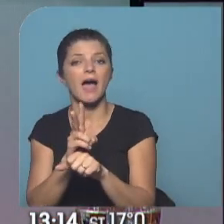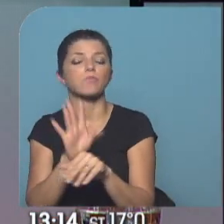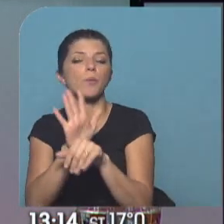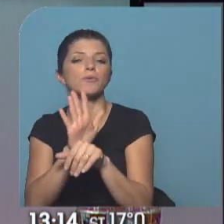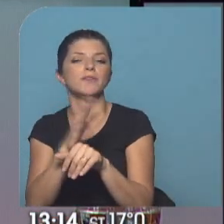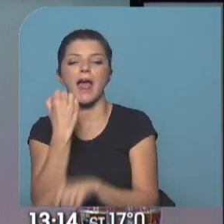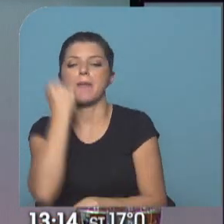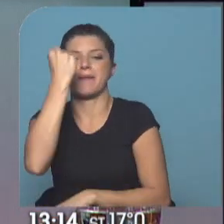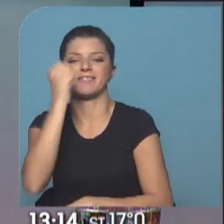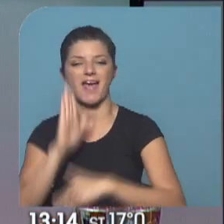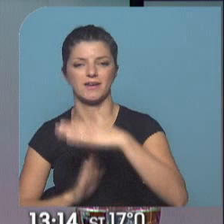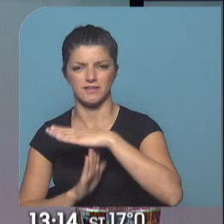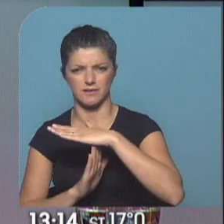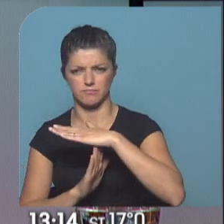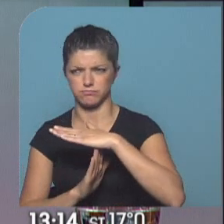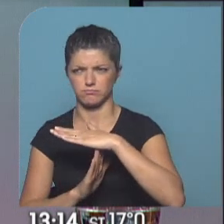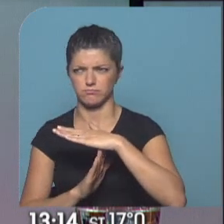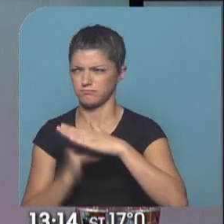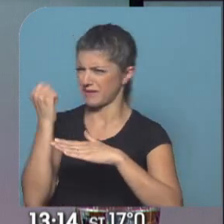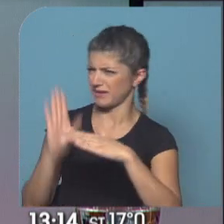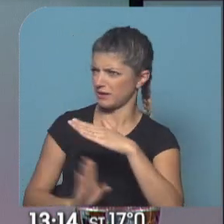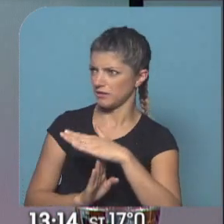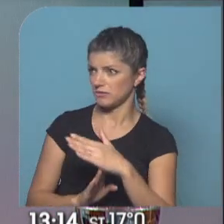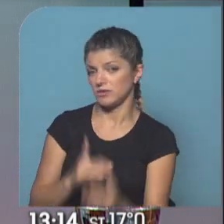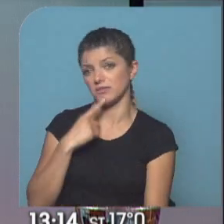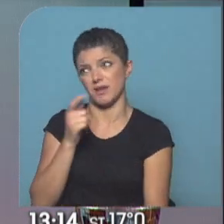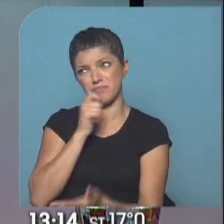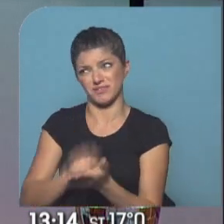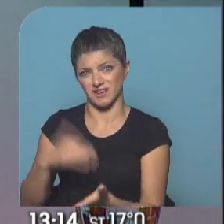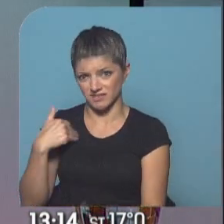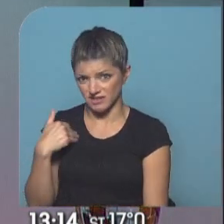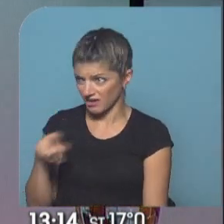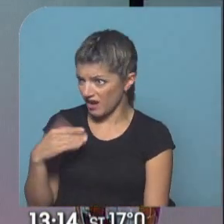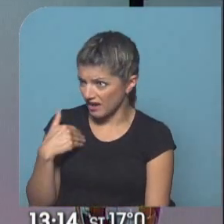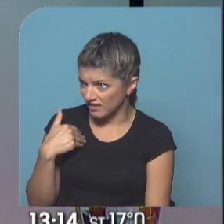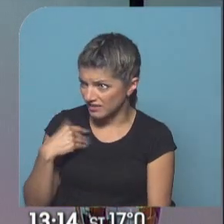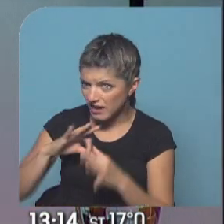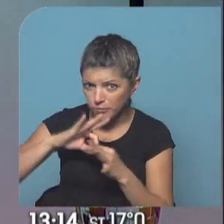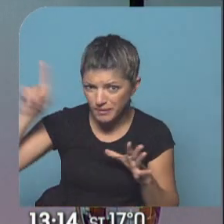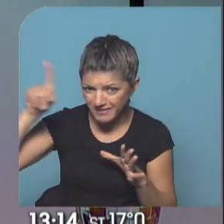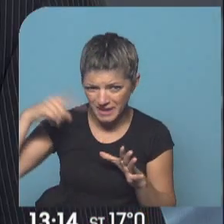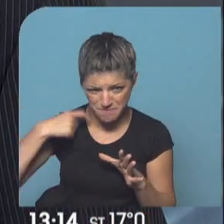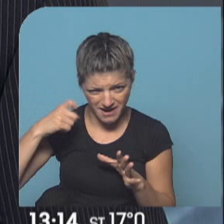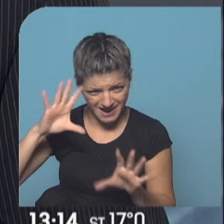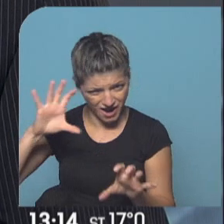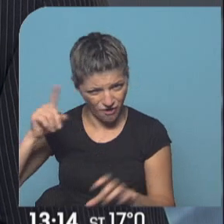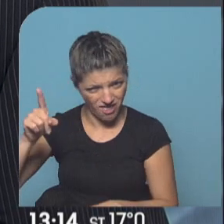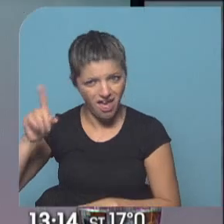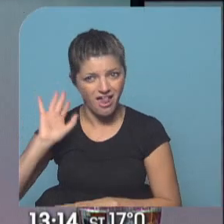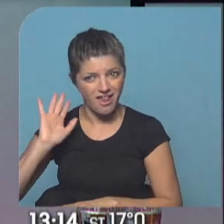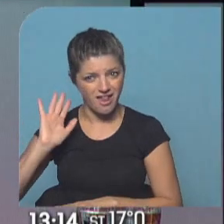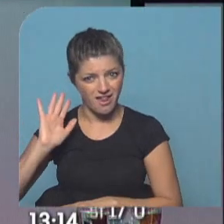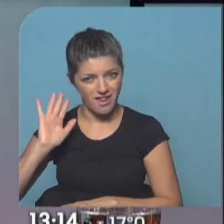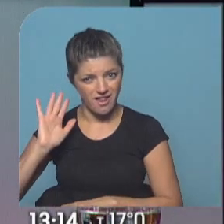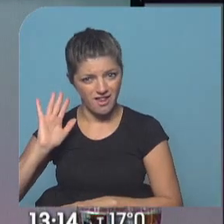decir, la madre patria, le digo, yo me da ganas de decirle al periodista argentino, Argentina se separó de la madre patria, recordalo, ¿no? Y